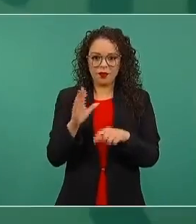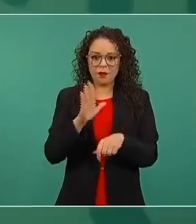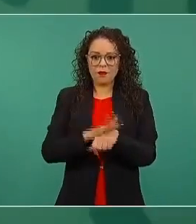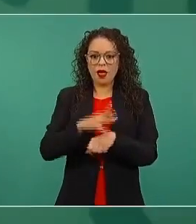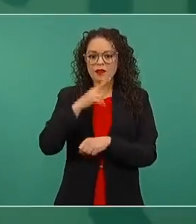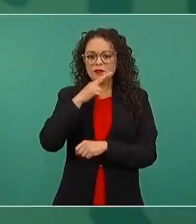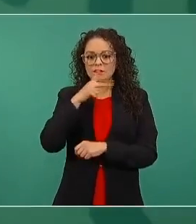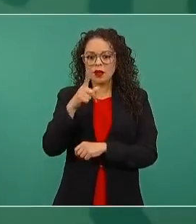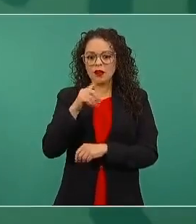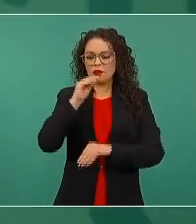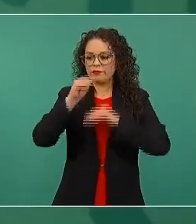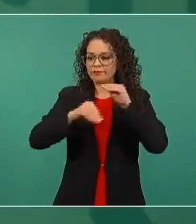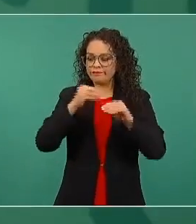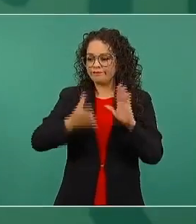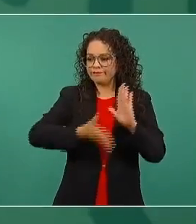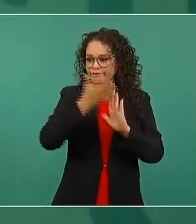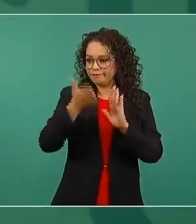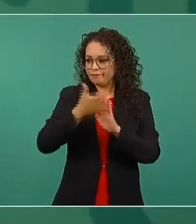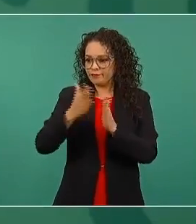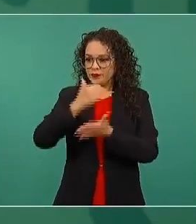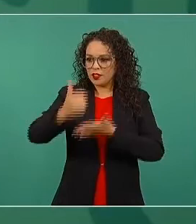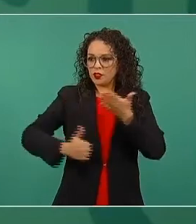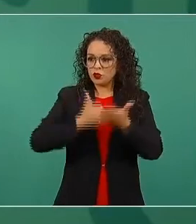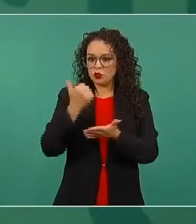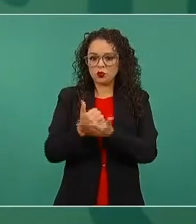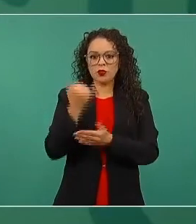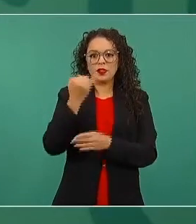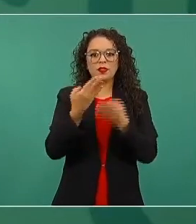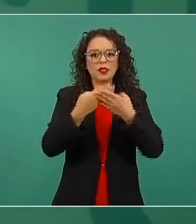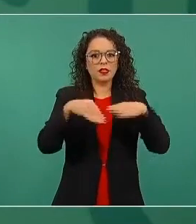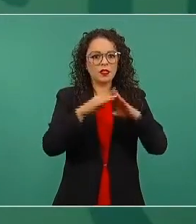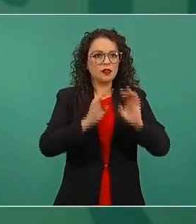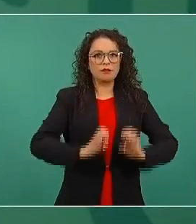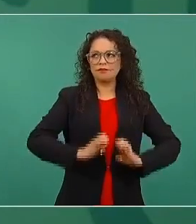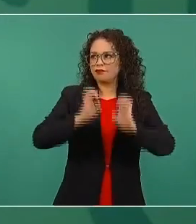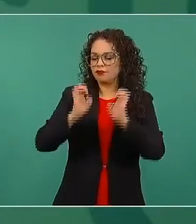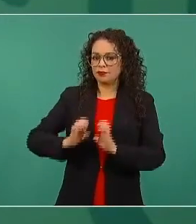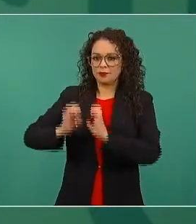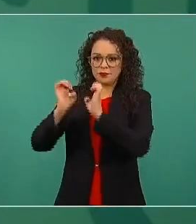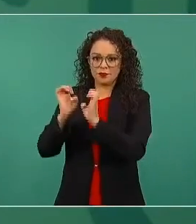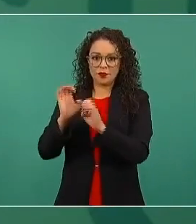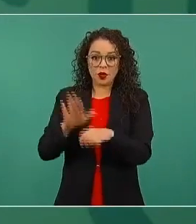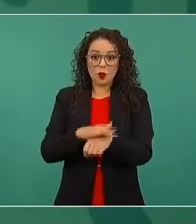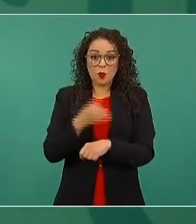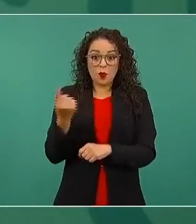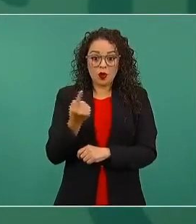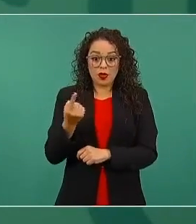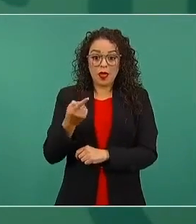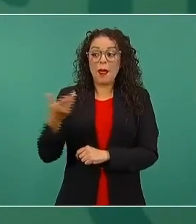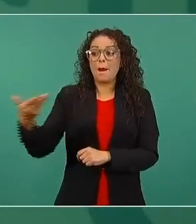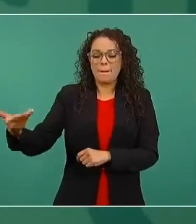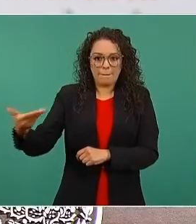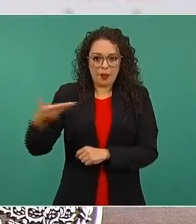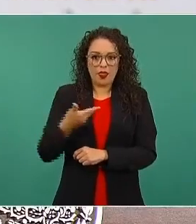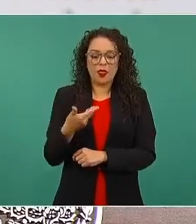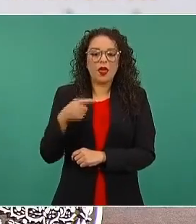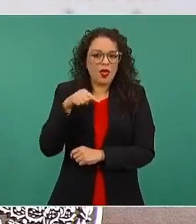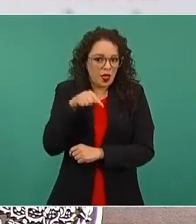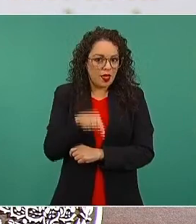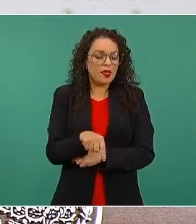mejoramiento urbano y vivienda, porque aquí nos los pidieron y